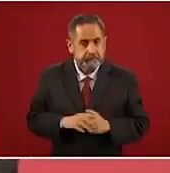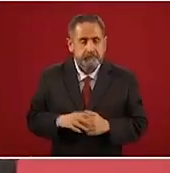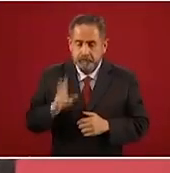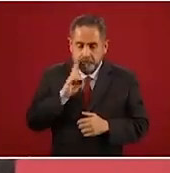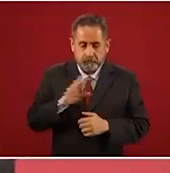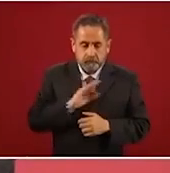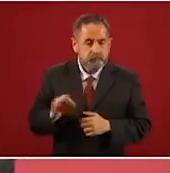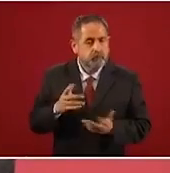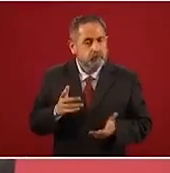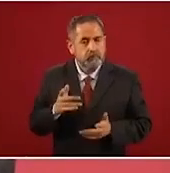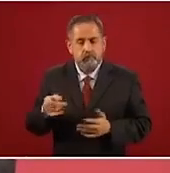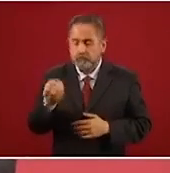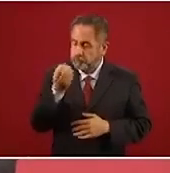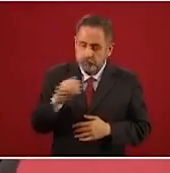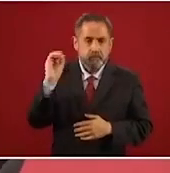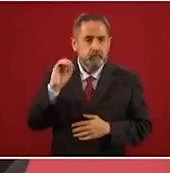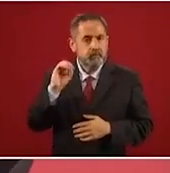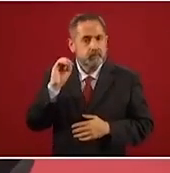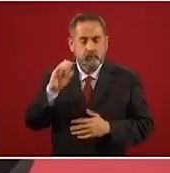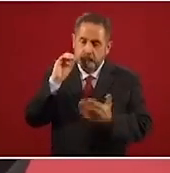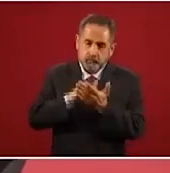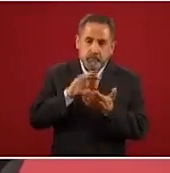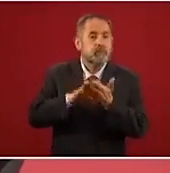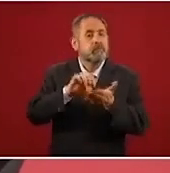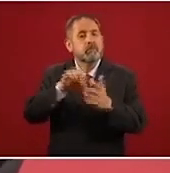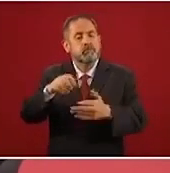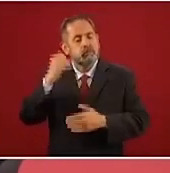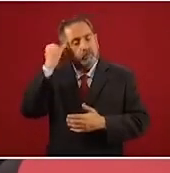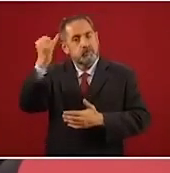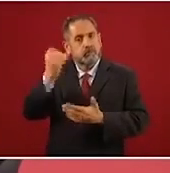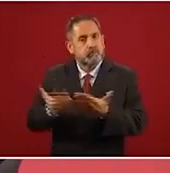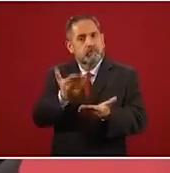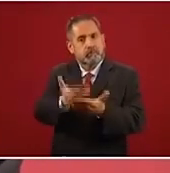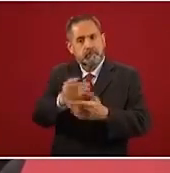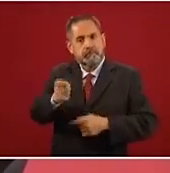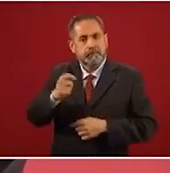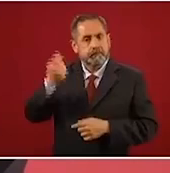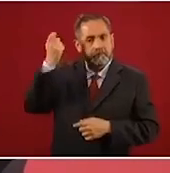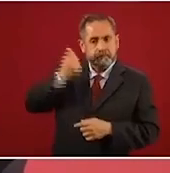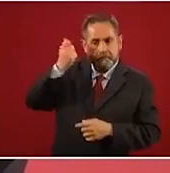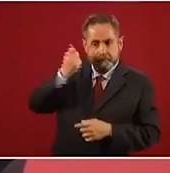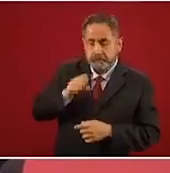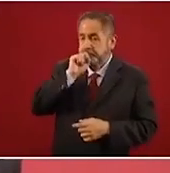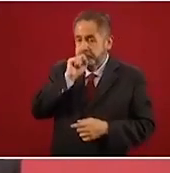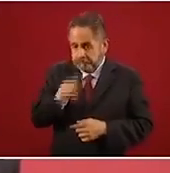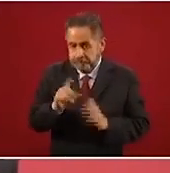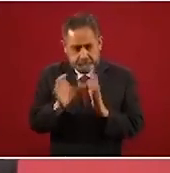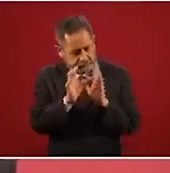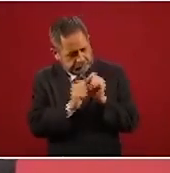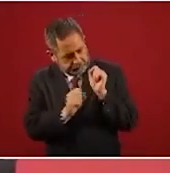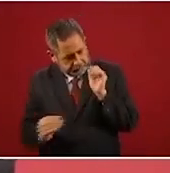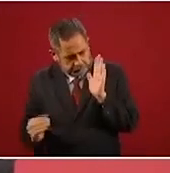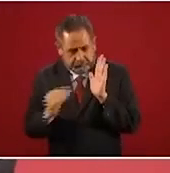pueda ser de aplicación obligatoria. En el caso de la pensión, lo que estoy planteando es que incluso en la misma Constitución